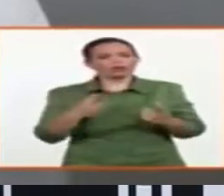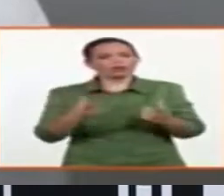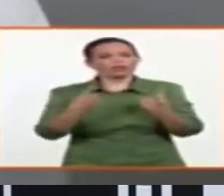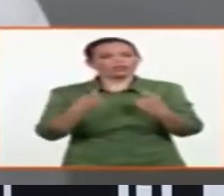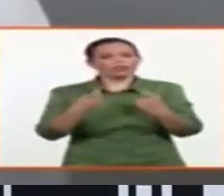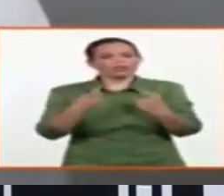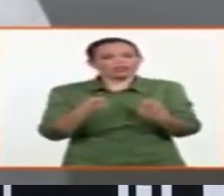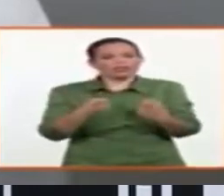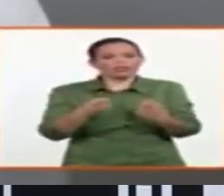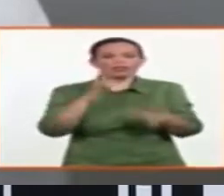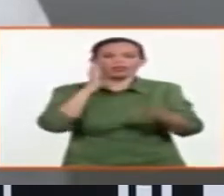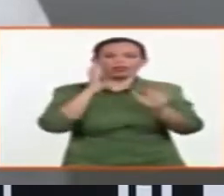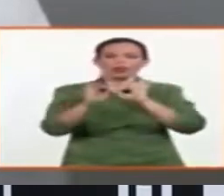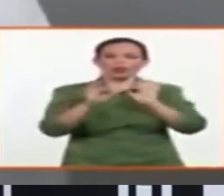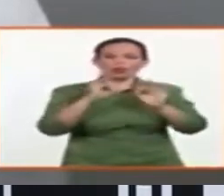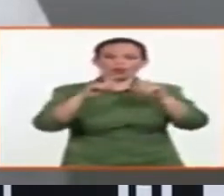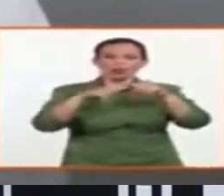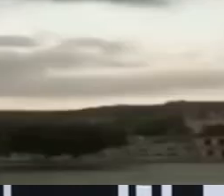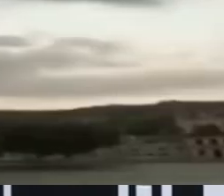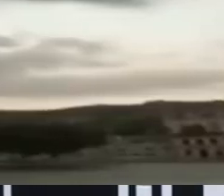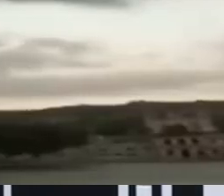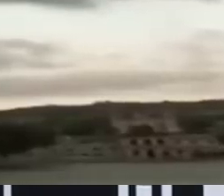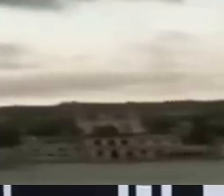Y cuando entra dinero,